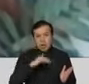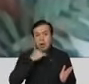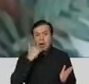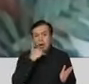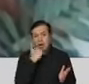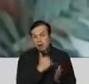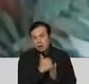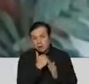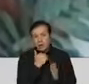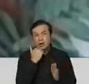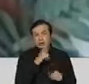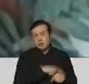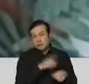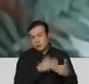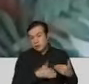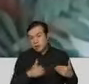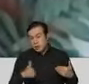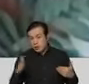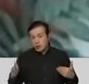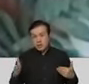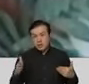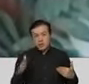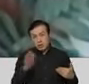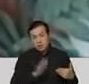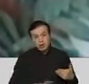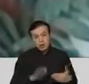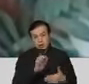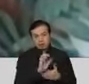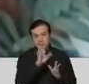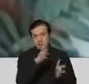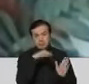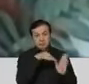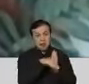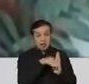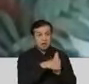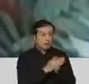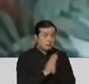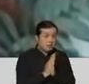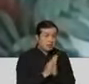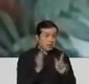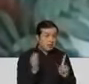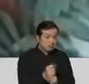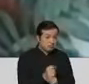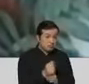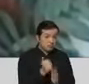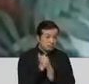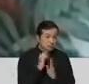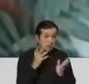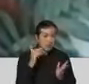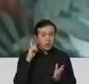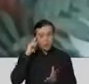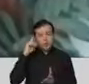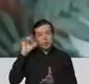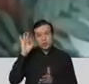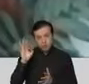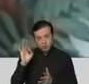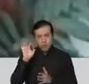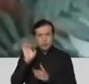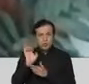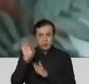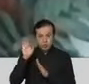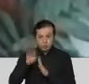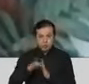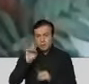gracia, ayúdeme a tener más plazo. En el Ecuador casi nunca se logra en un banco, una cooperativa, una quita. Pues bien, el gobierno ecuatoriano sí ha logrado una quita